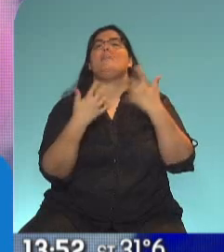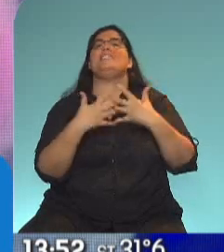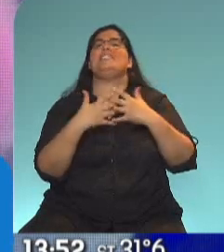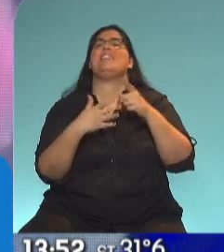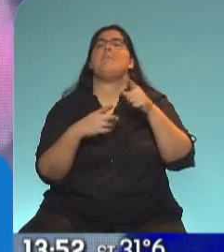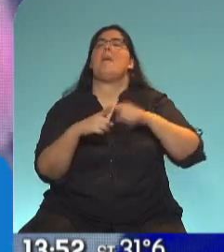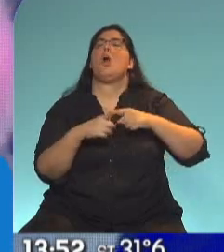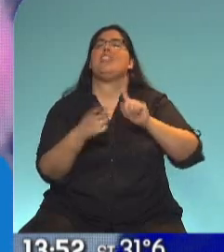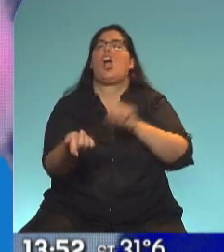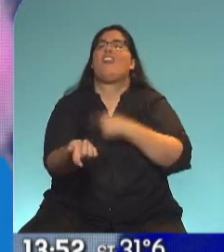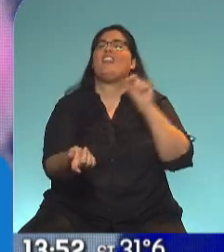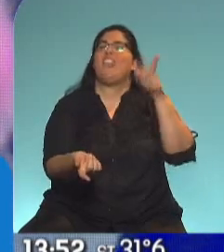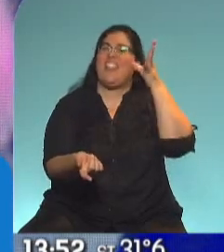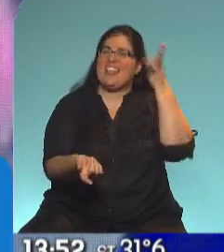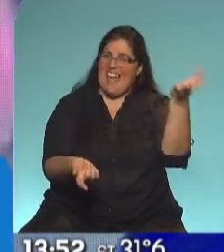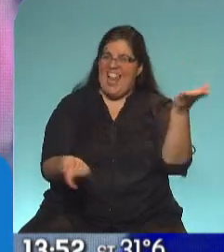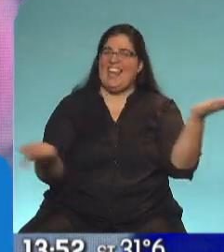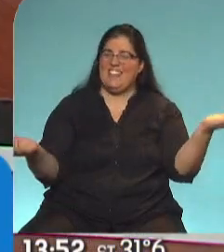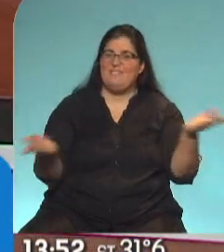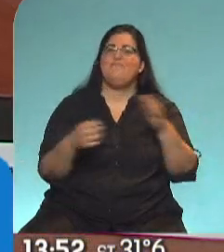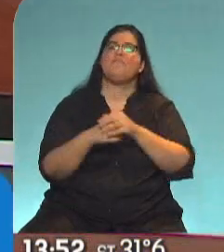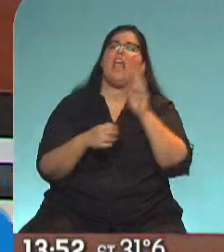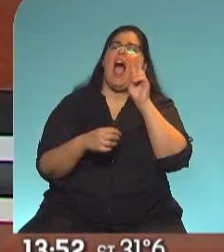político más tradicional italiano. En este caso vamos a ver cuáles